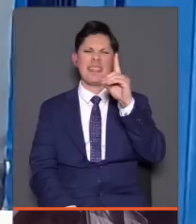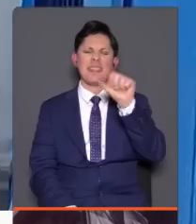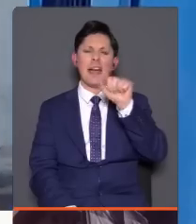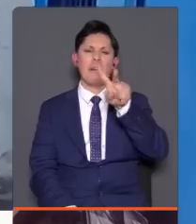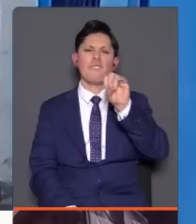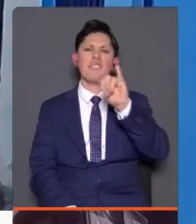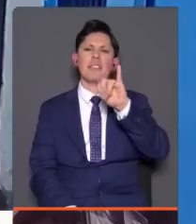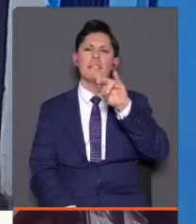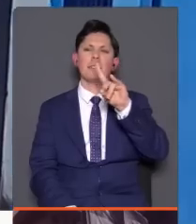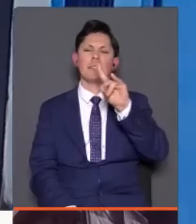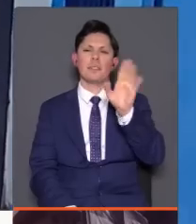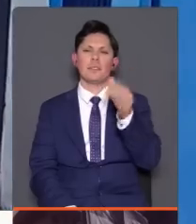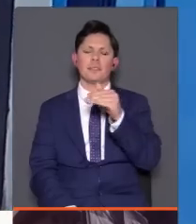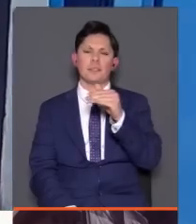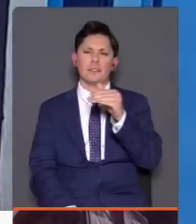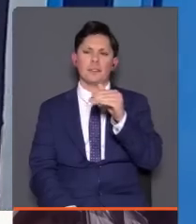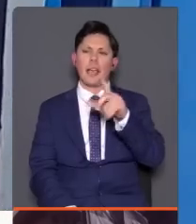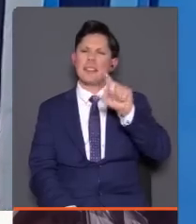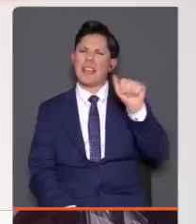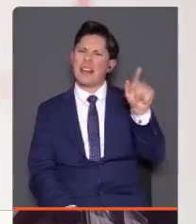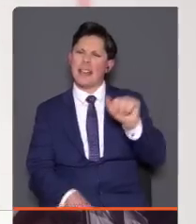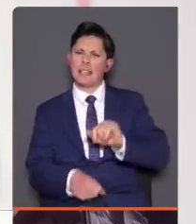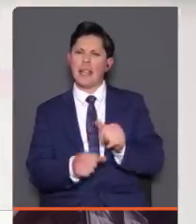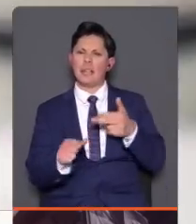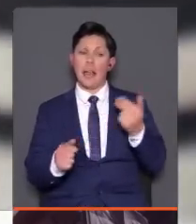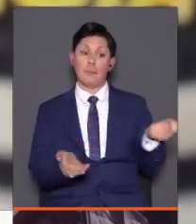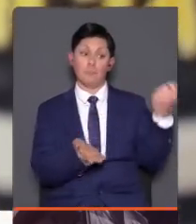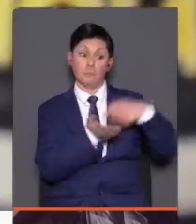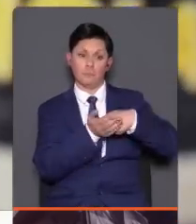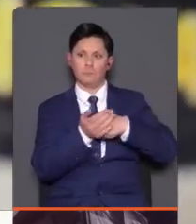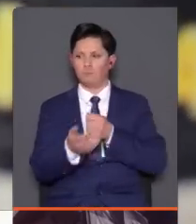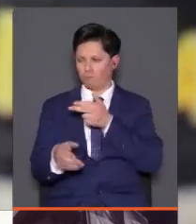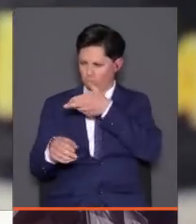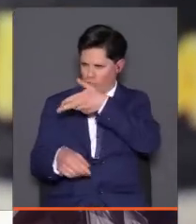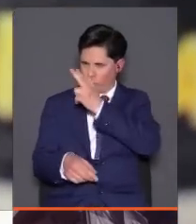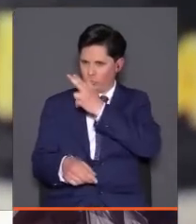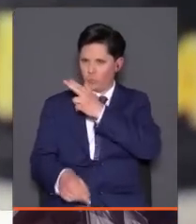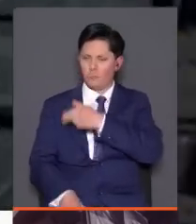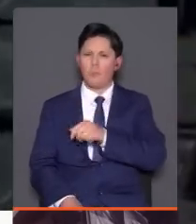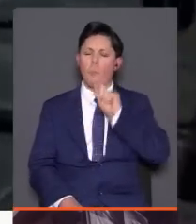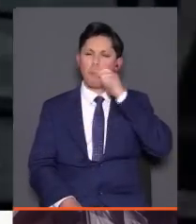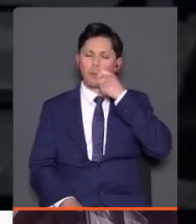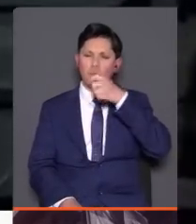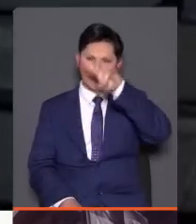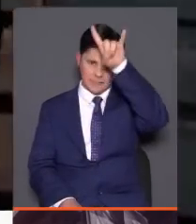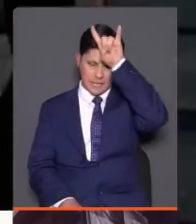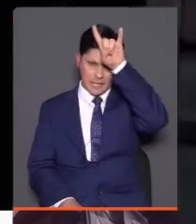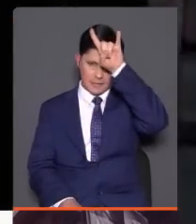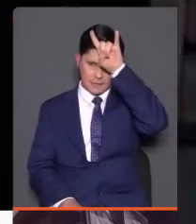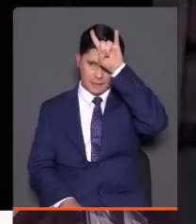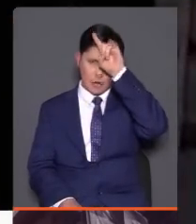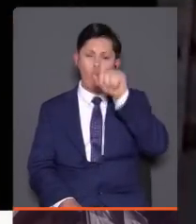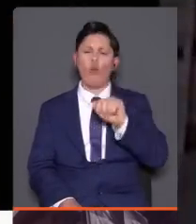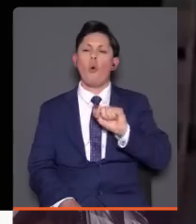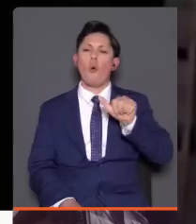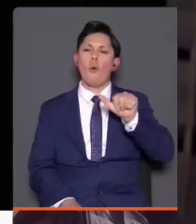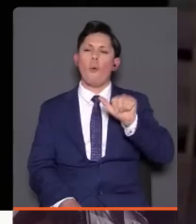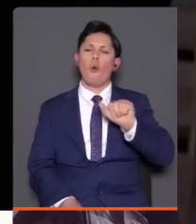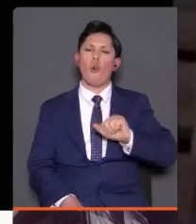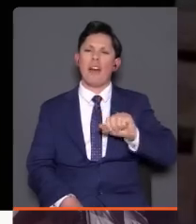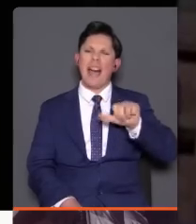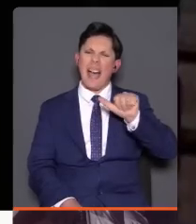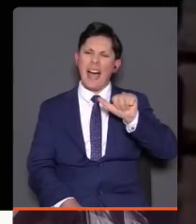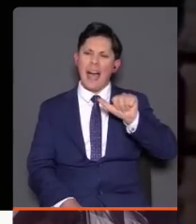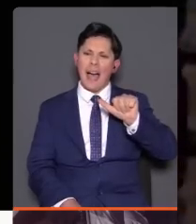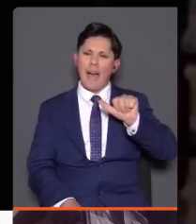Garlotti, el sicario de la organización criminal internacional conocido como Satanás, o Carlos González Vaca, alias Estrella,